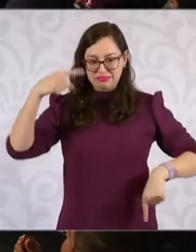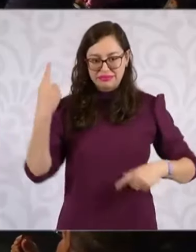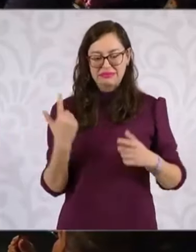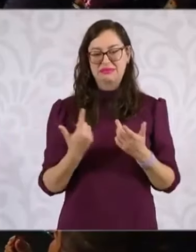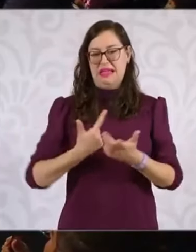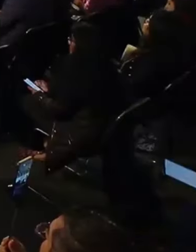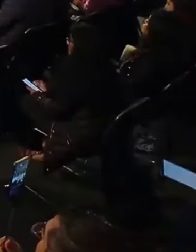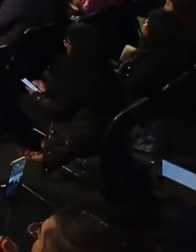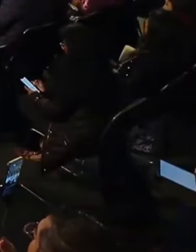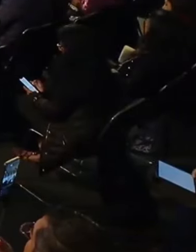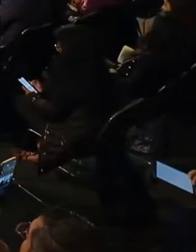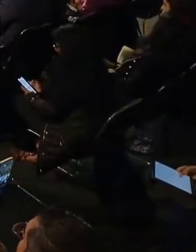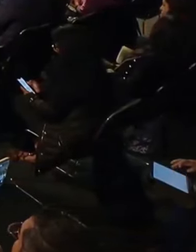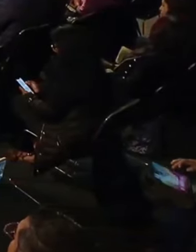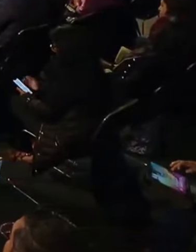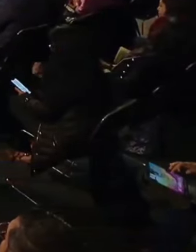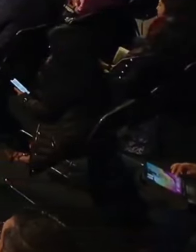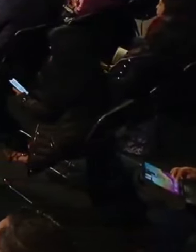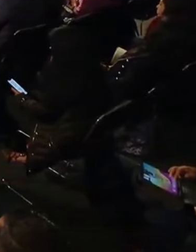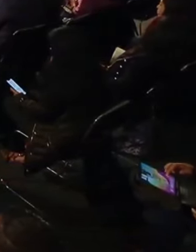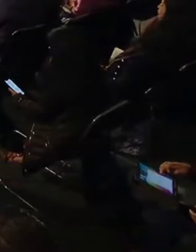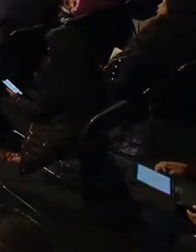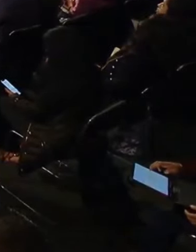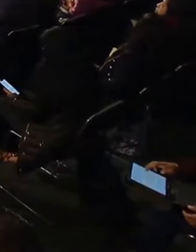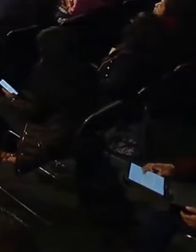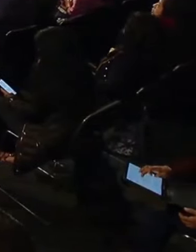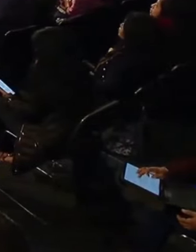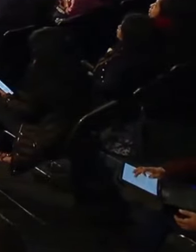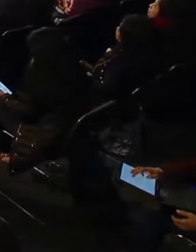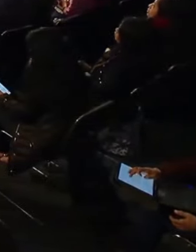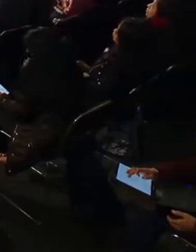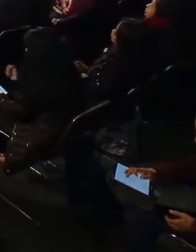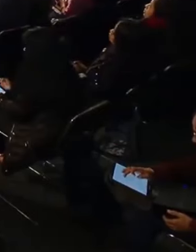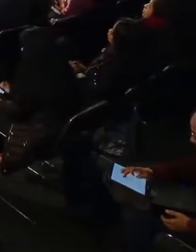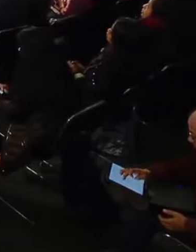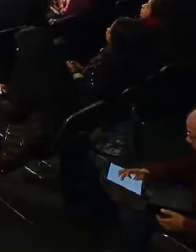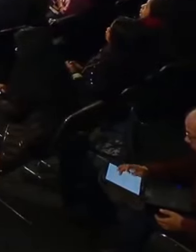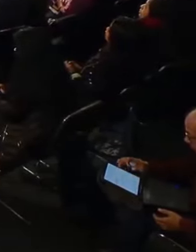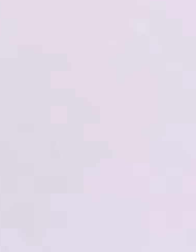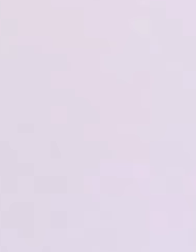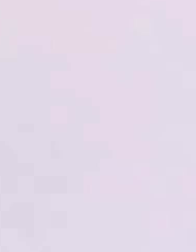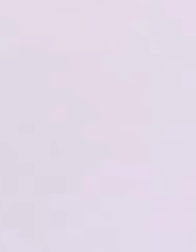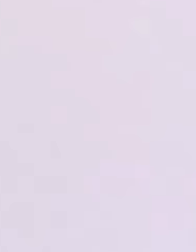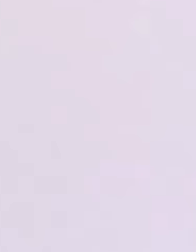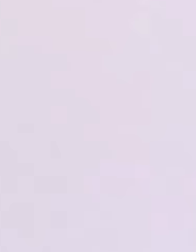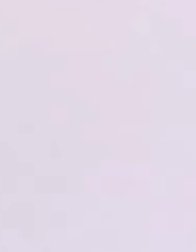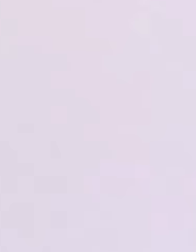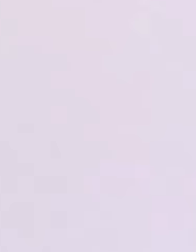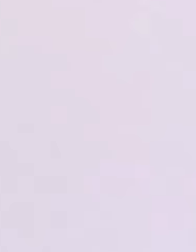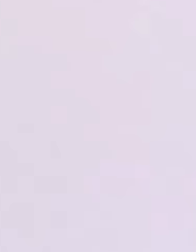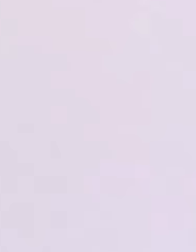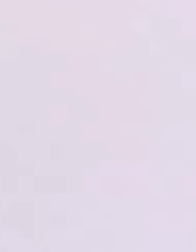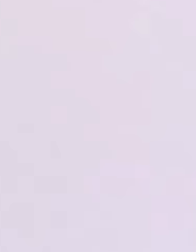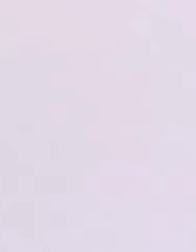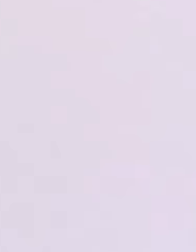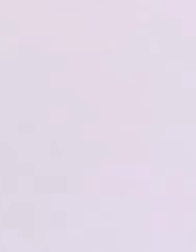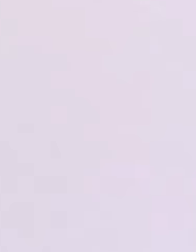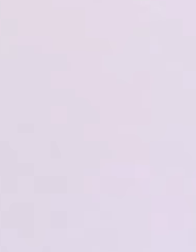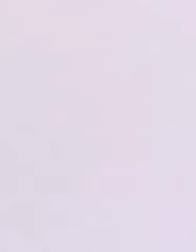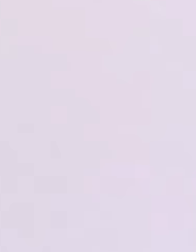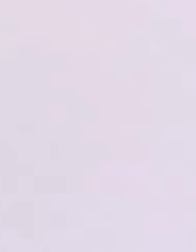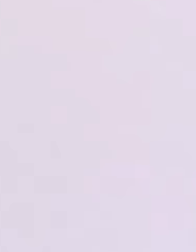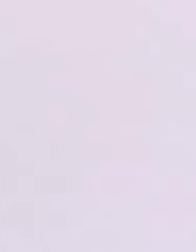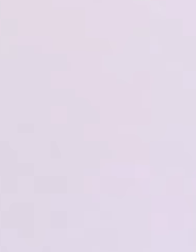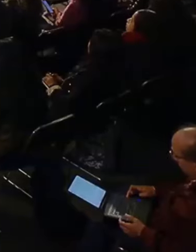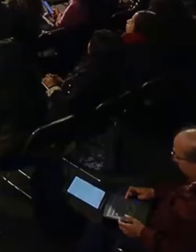y esto genera infartos. Esa sería mi primera pregunta. Gracias. Sí, por eso Mario planteó, si quieres comentar también, Mario.